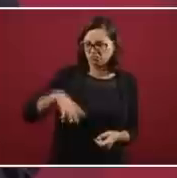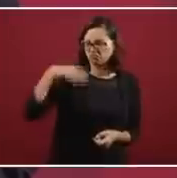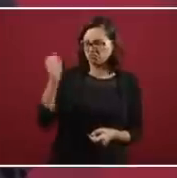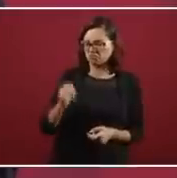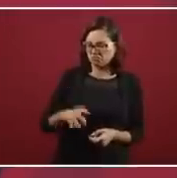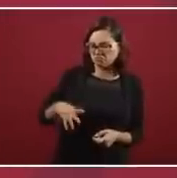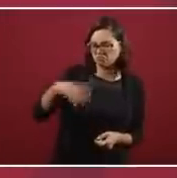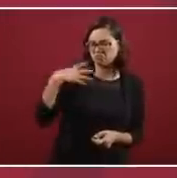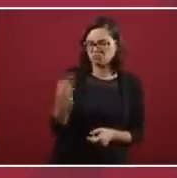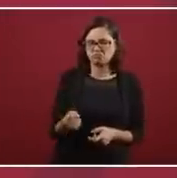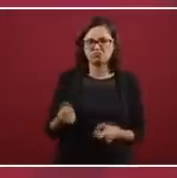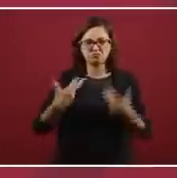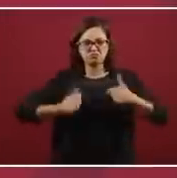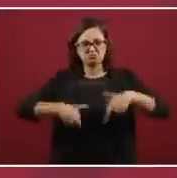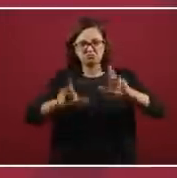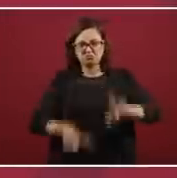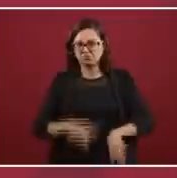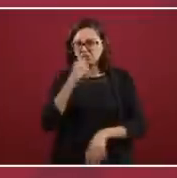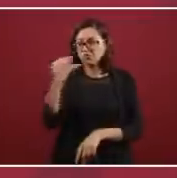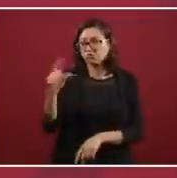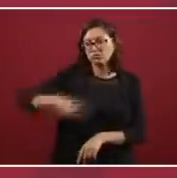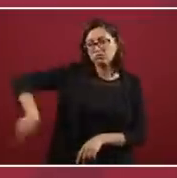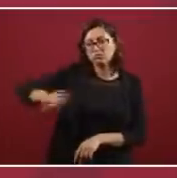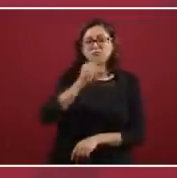dirigentes que no los representan.